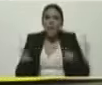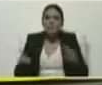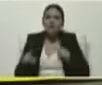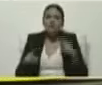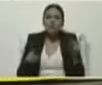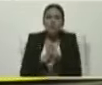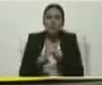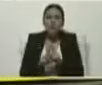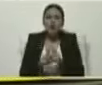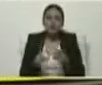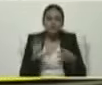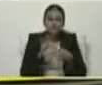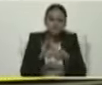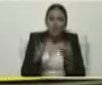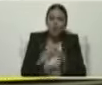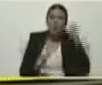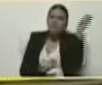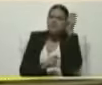onda de David.